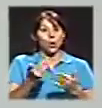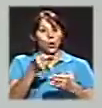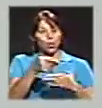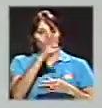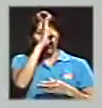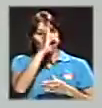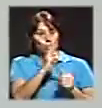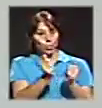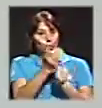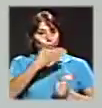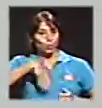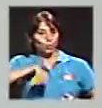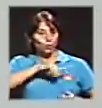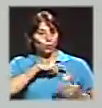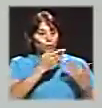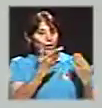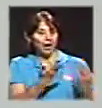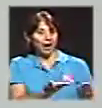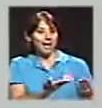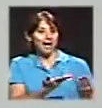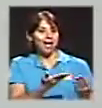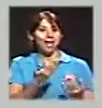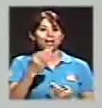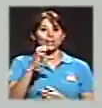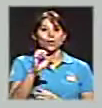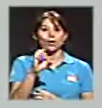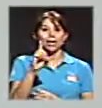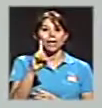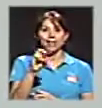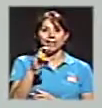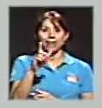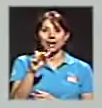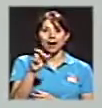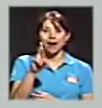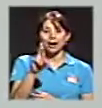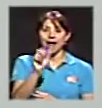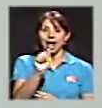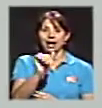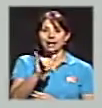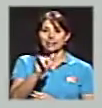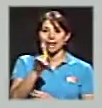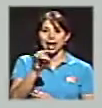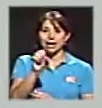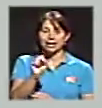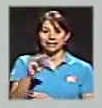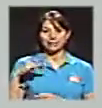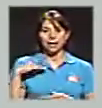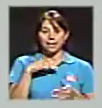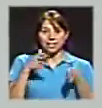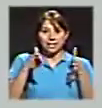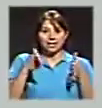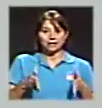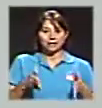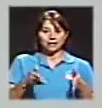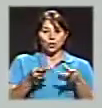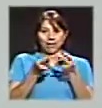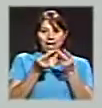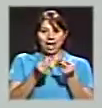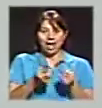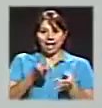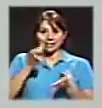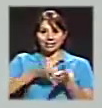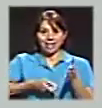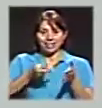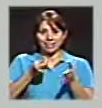nosotros a don Edgar Ayales, ministro de Hacienda de la República de Costa Rica.